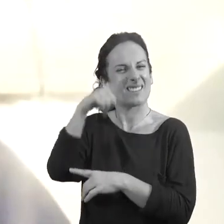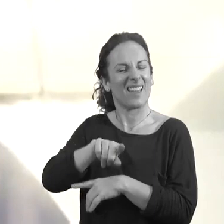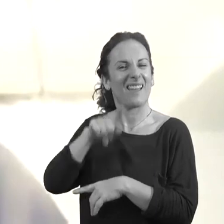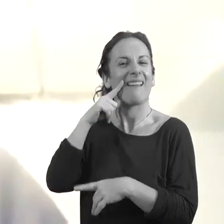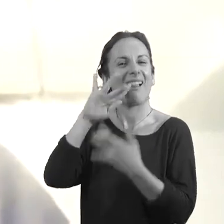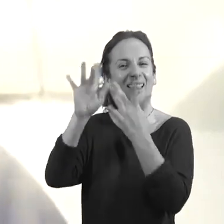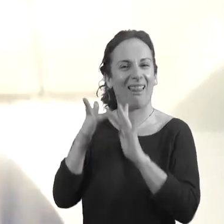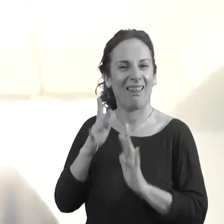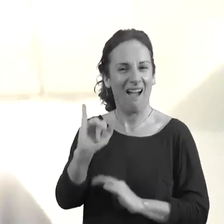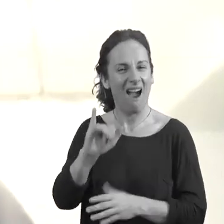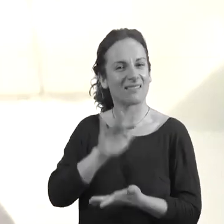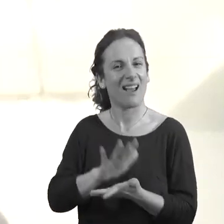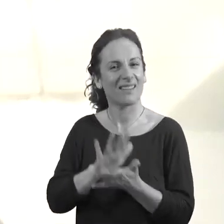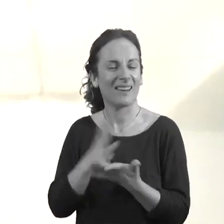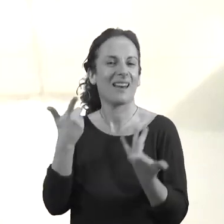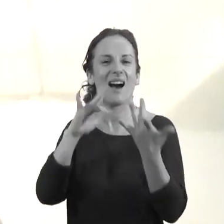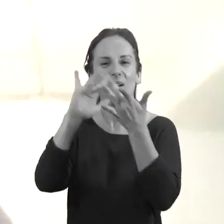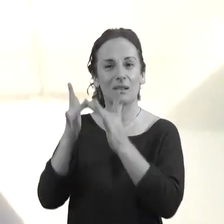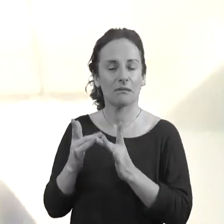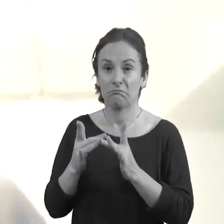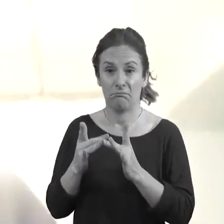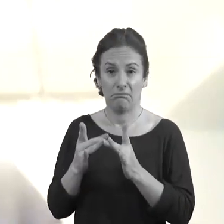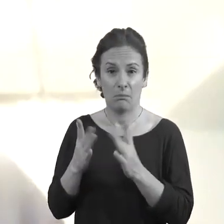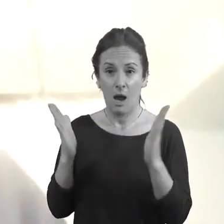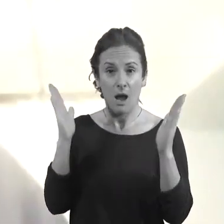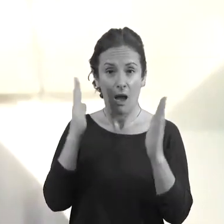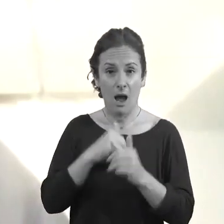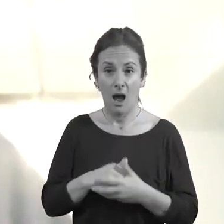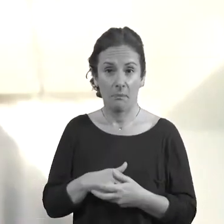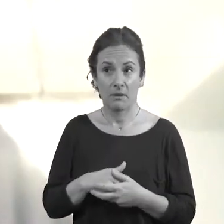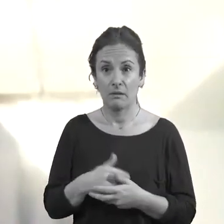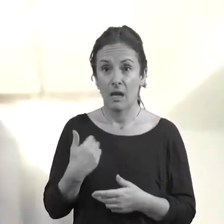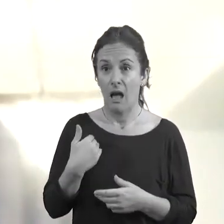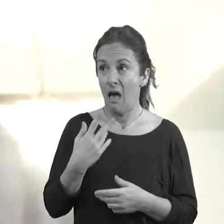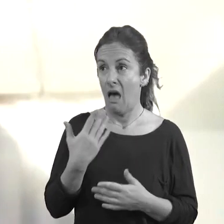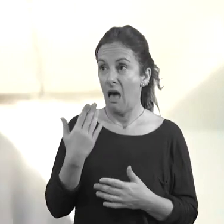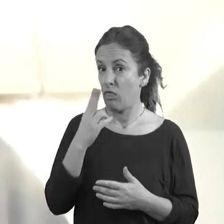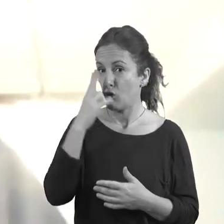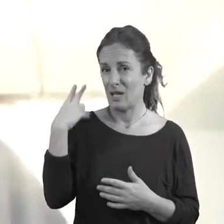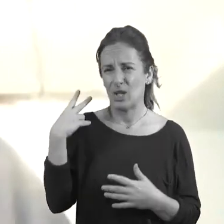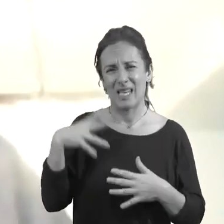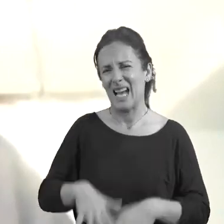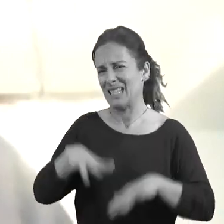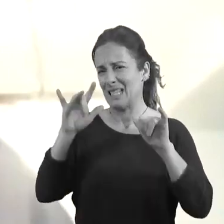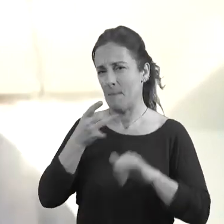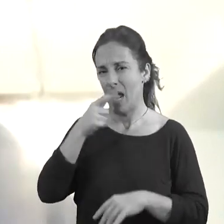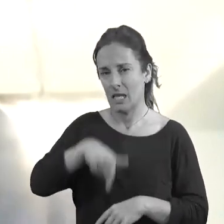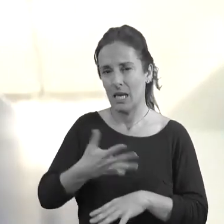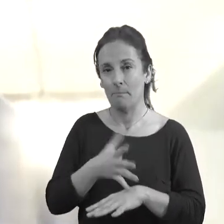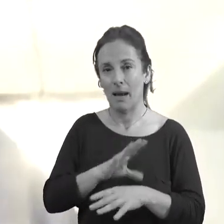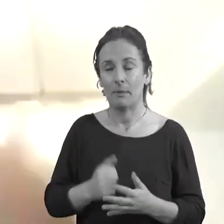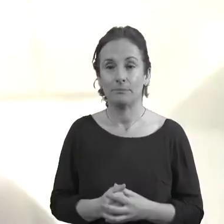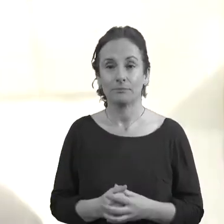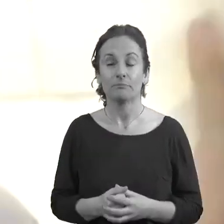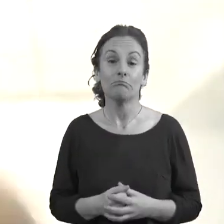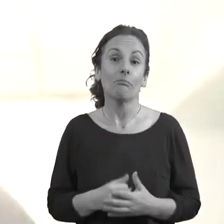estar tranquilas, estar reunidas. Ya hace un par de años que cerraron todos los bares, por lo menos aquí en Palma, y tenemos